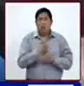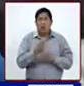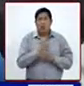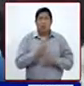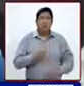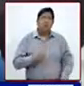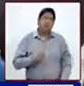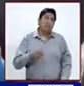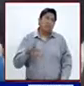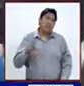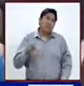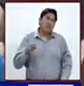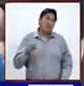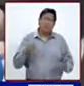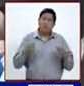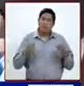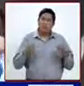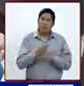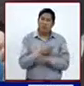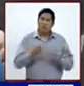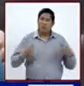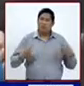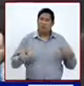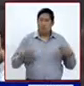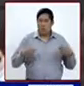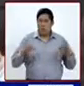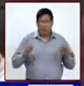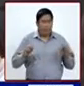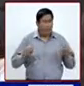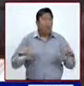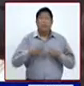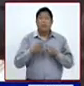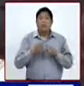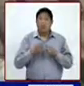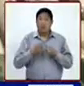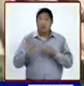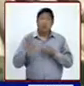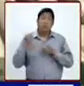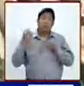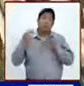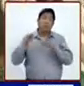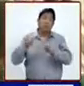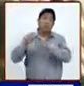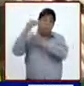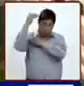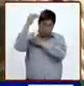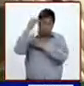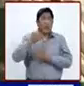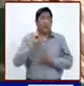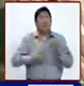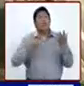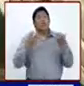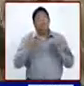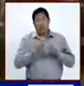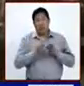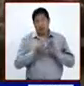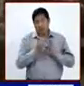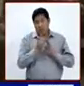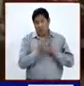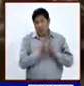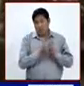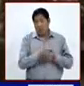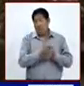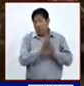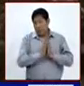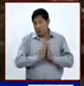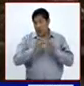que debería haber debate al respecto. Primero, el Cabildo ha dicho lo que se quiere solucionar por decreto,